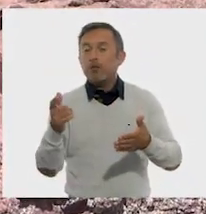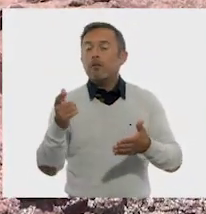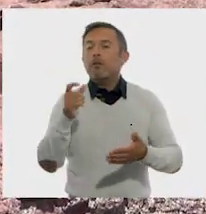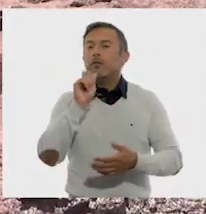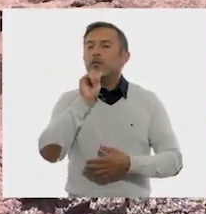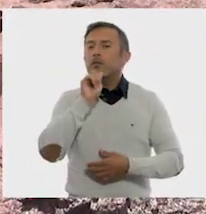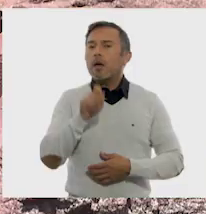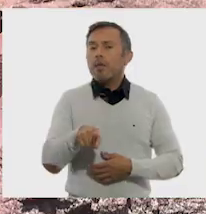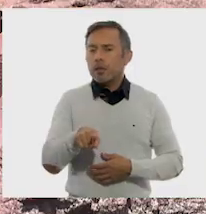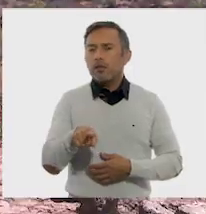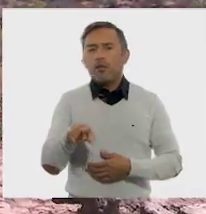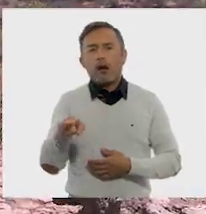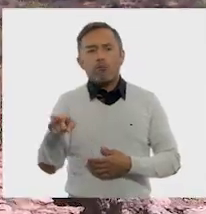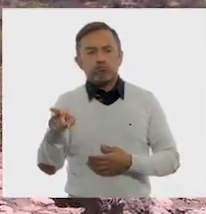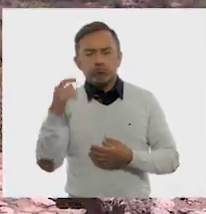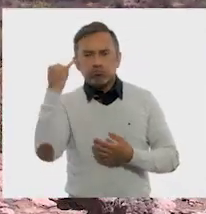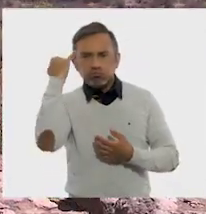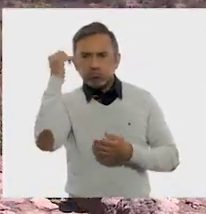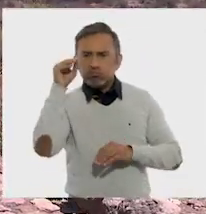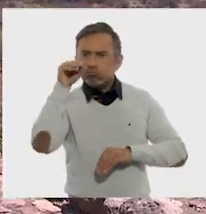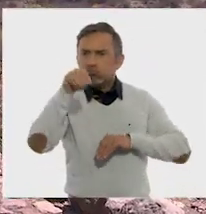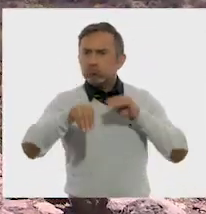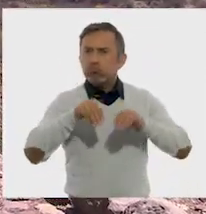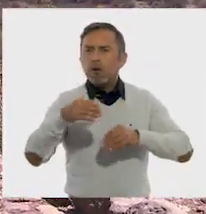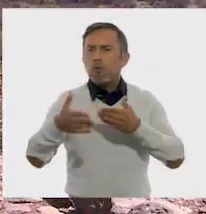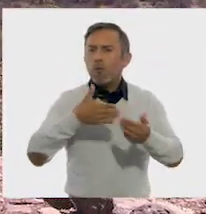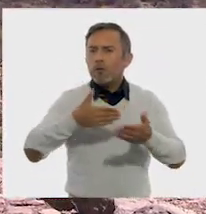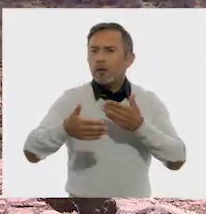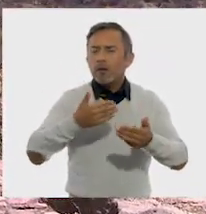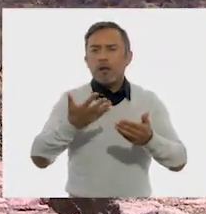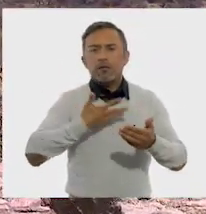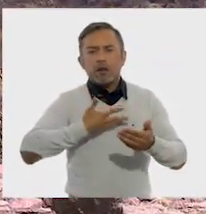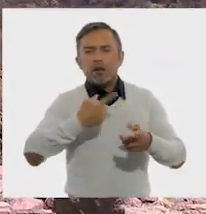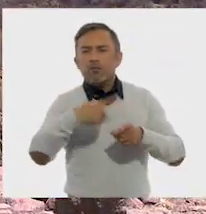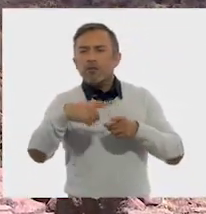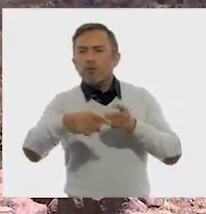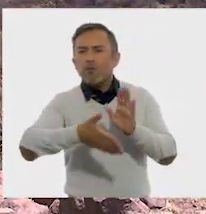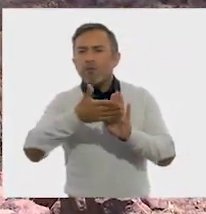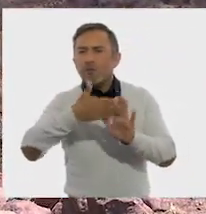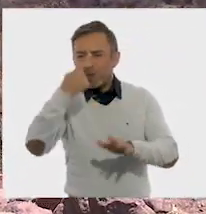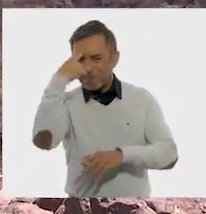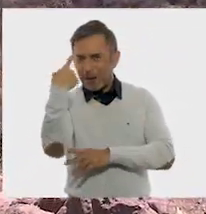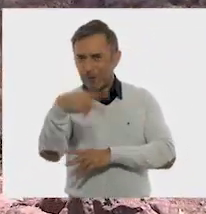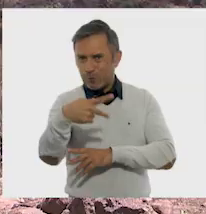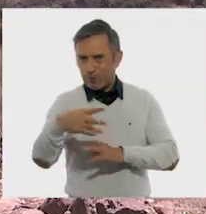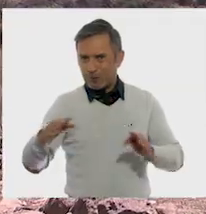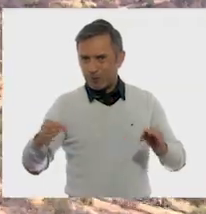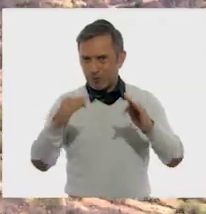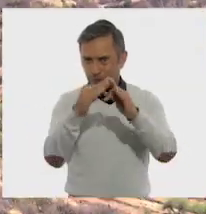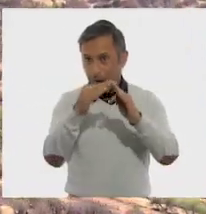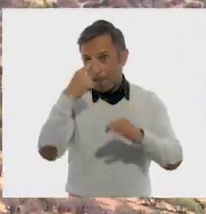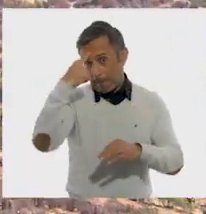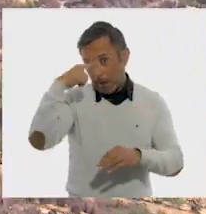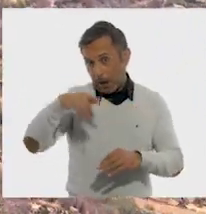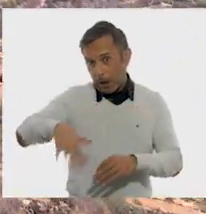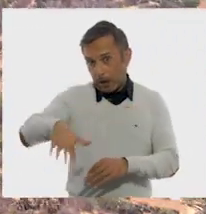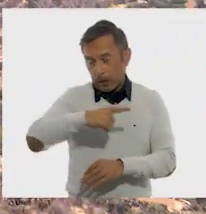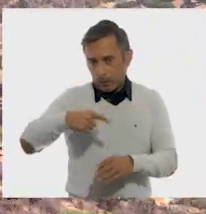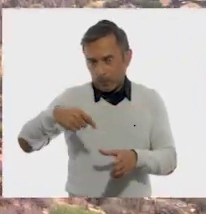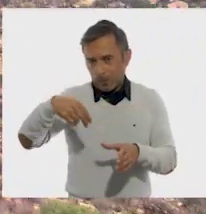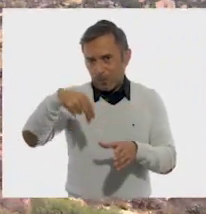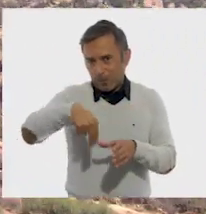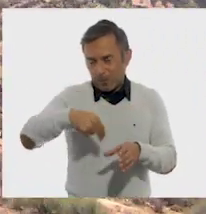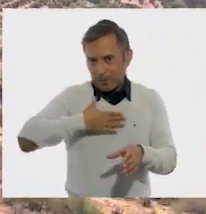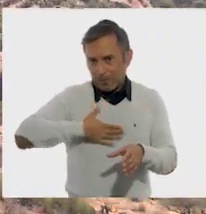persona que se dedica a modernizar y a hacer muchas obras para Tenochtitlan, justamente para pagar este servicio. Además, un dato